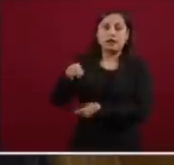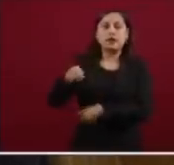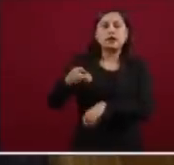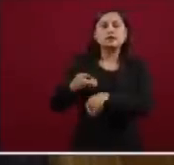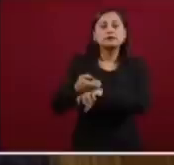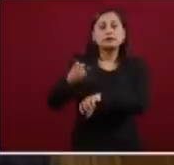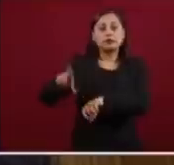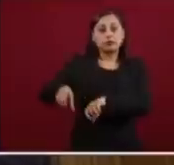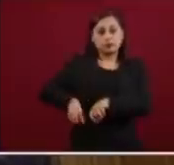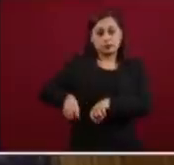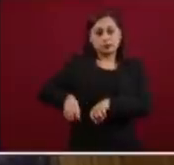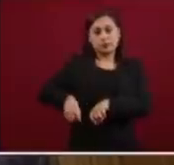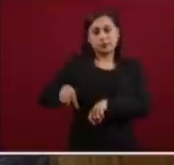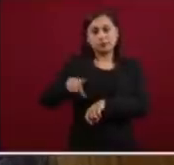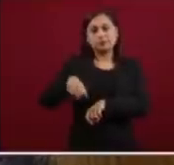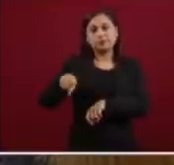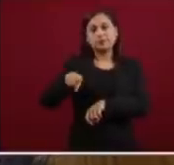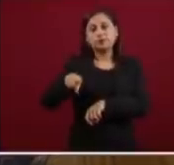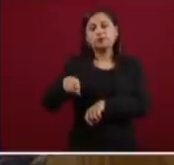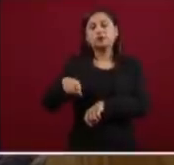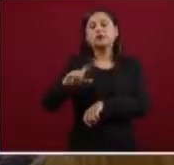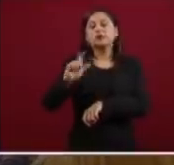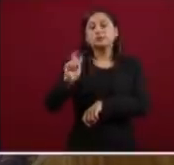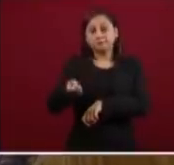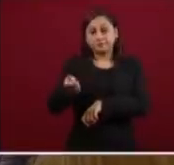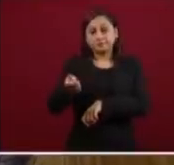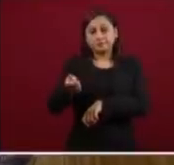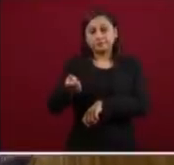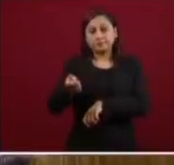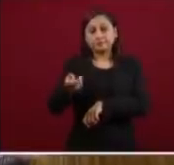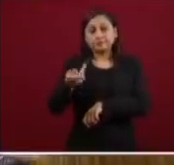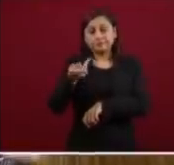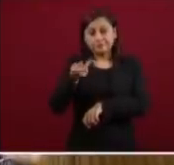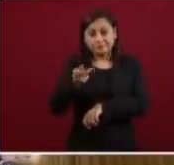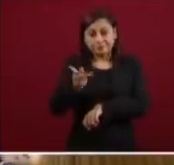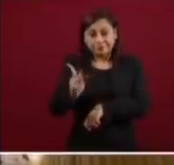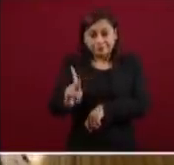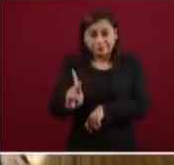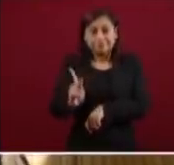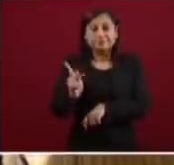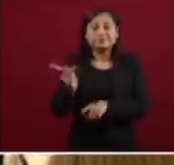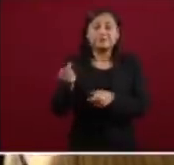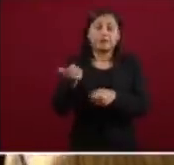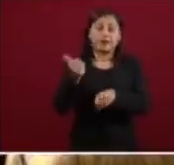pero por mala administración